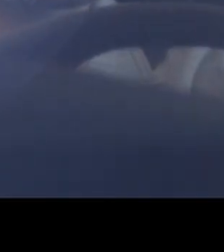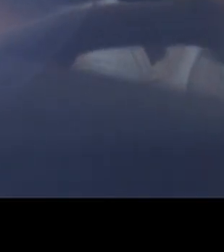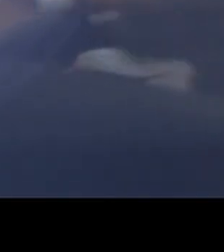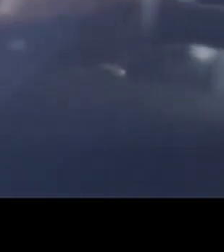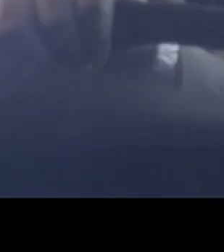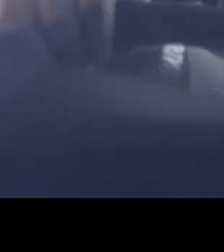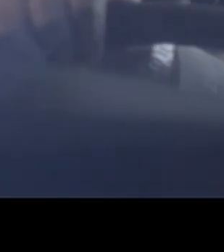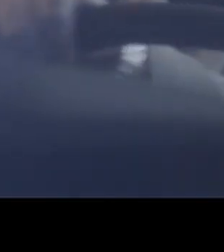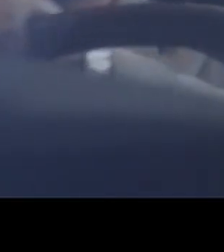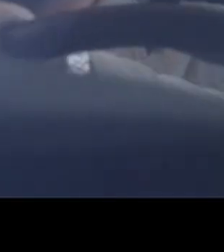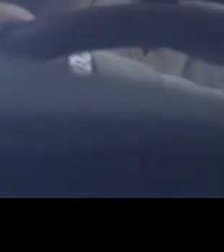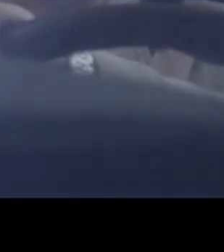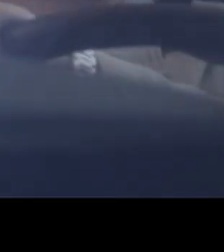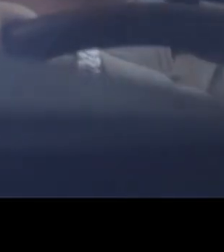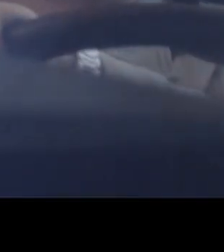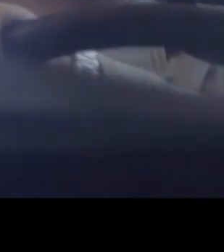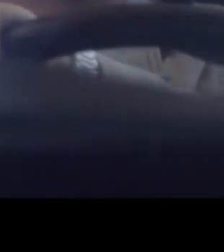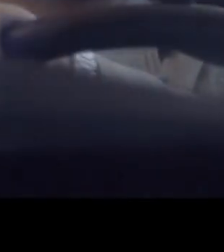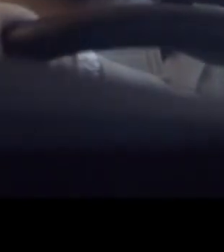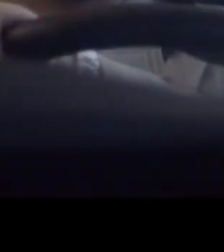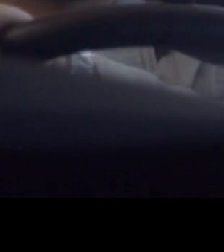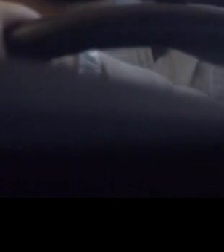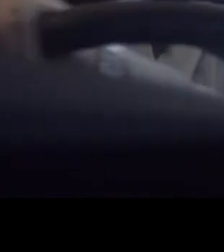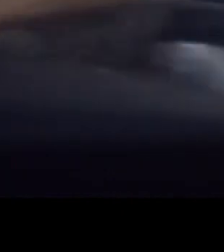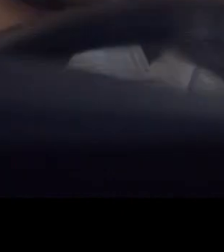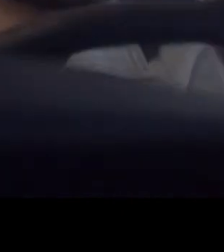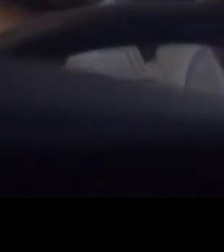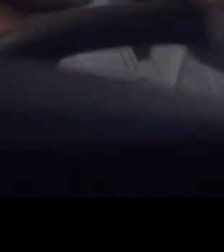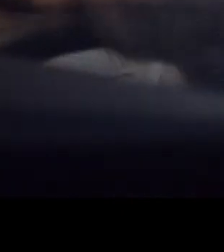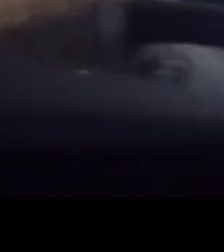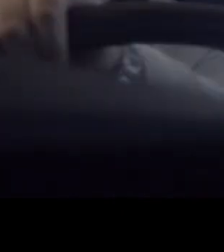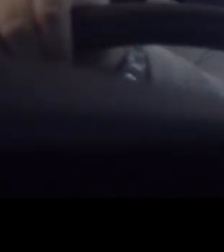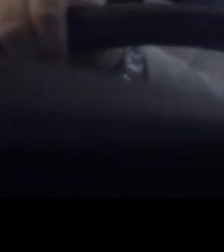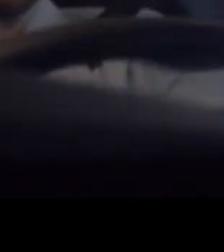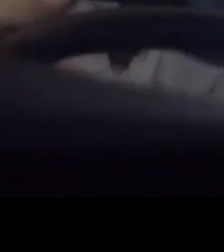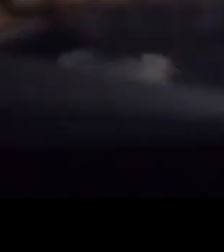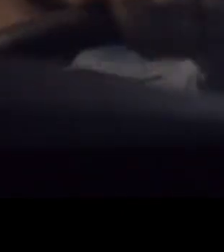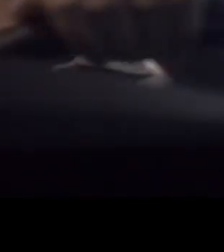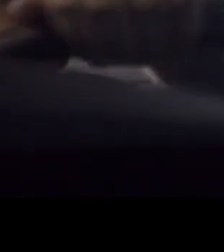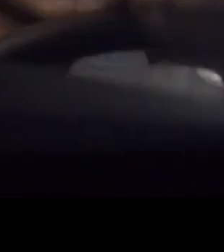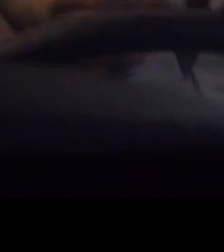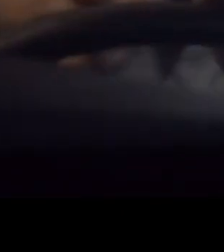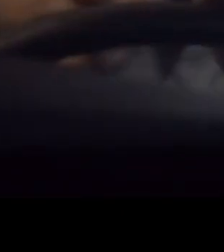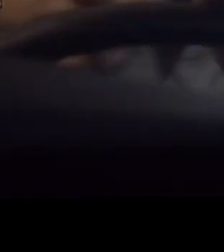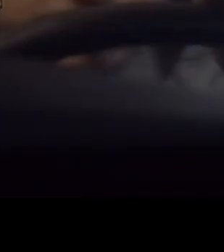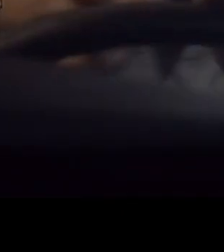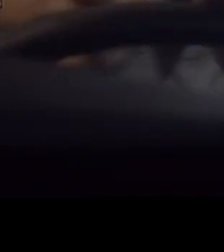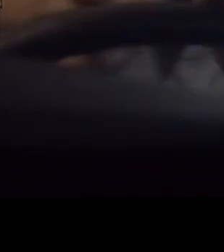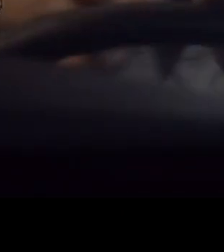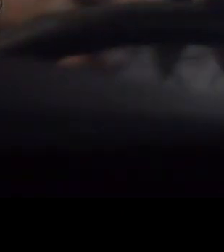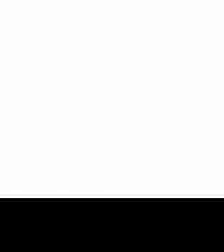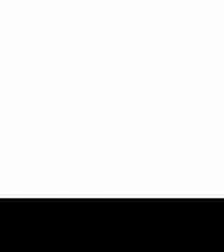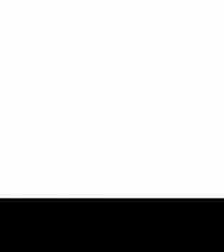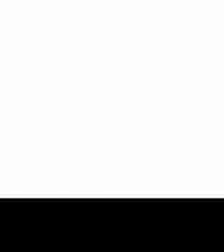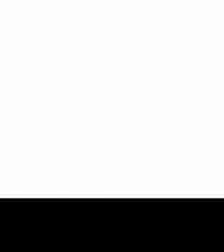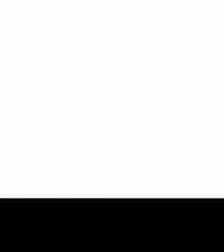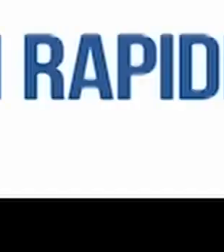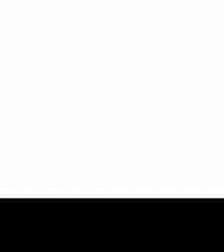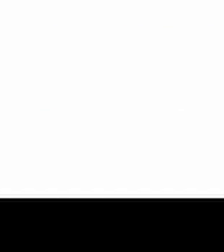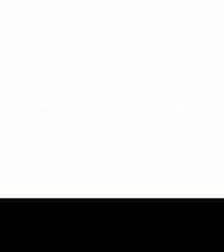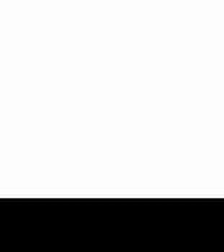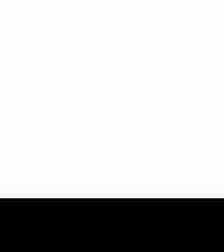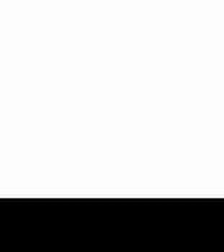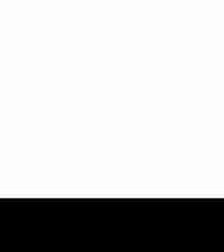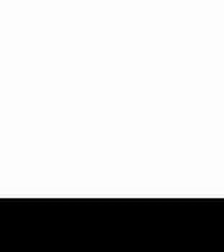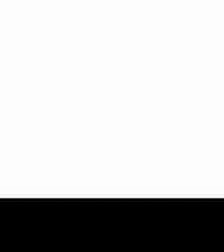No pasas. Sí paso. No pasas. Número 9. No pasó. Hay 1000